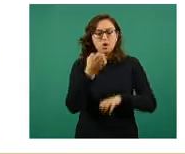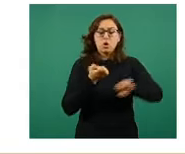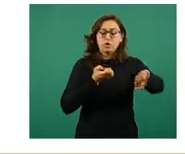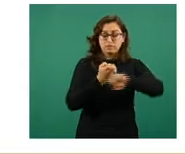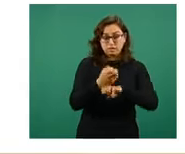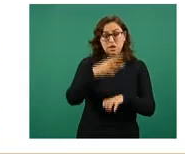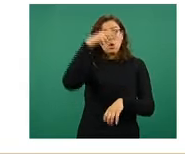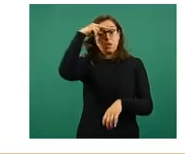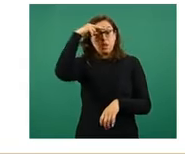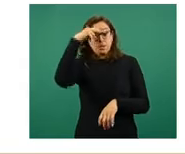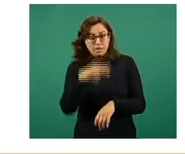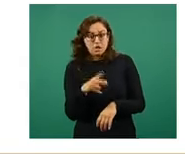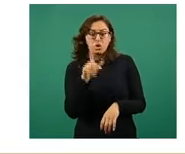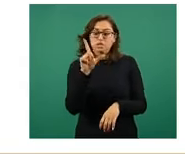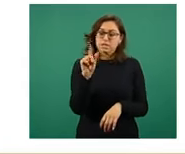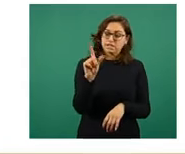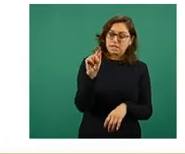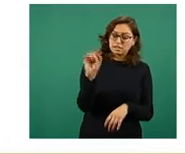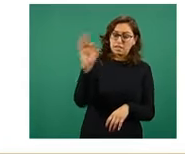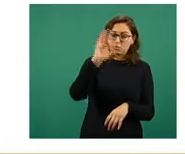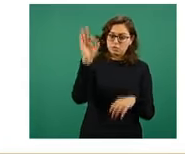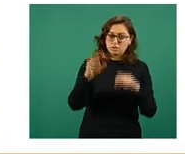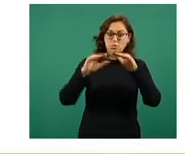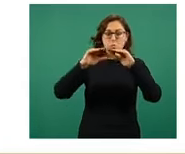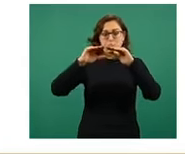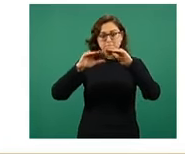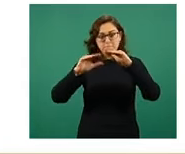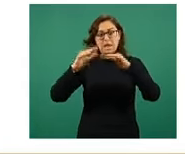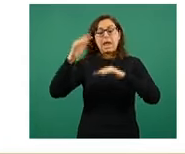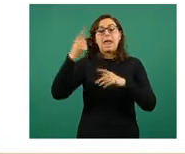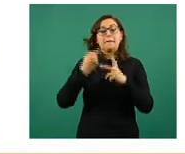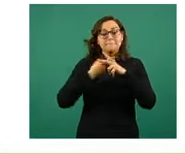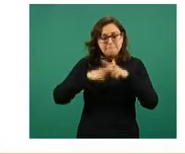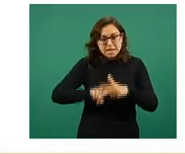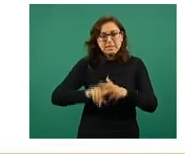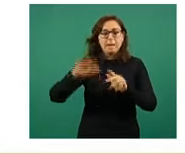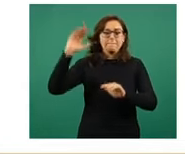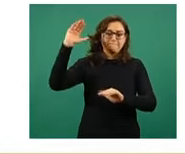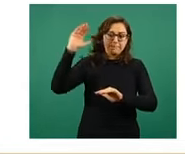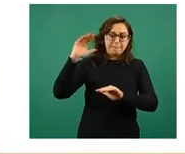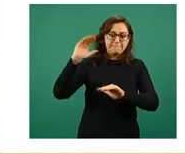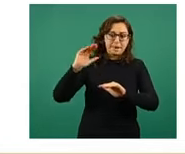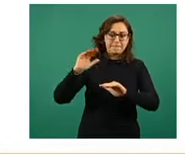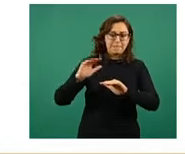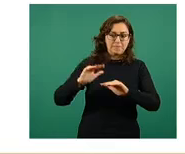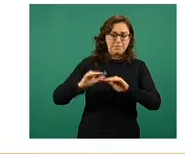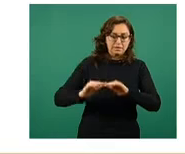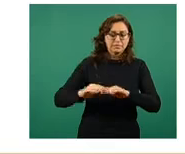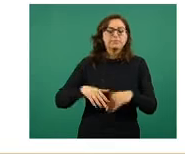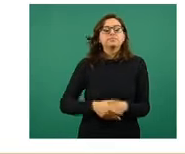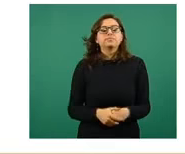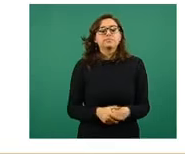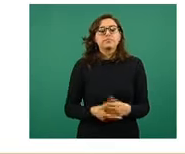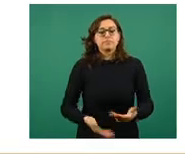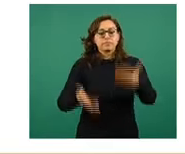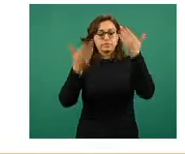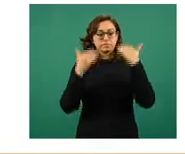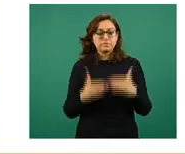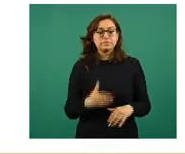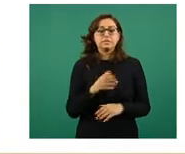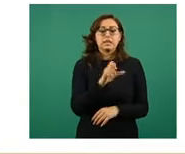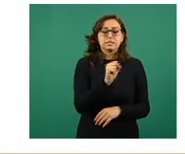prácticamente a acercar en este rubro a ese nivel de seguridad del 70%. En el caso del siguiente rango, que está entre